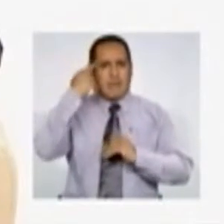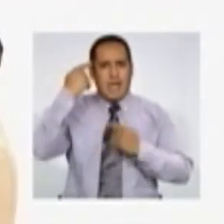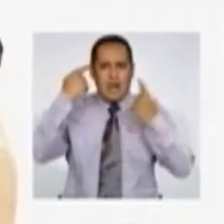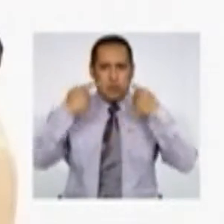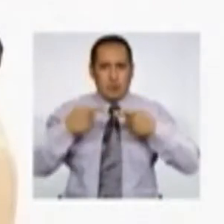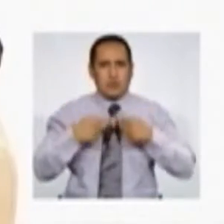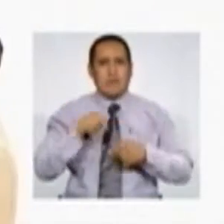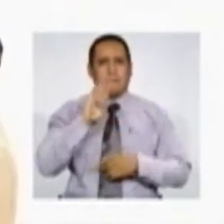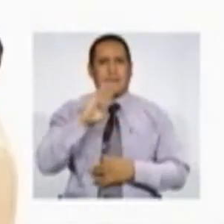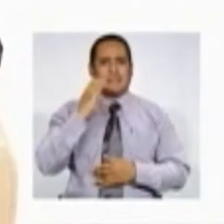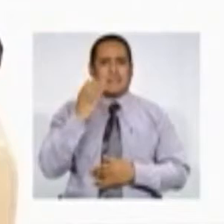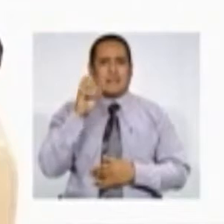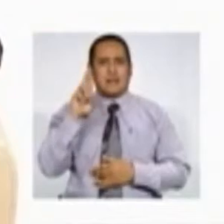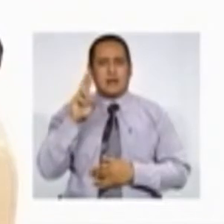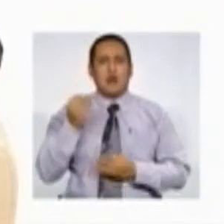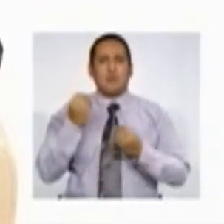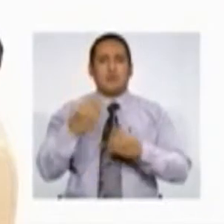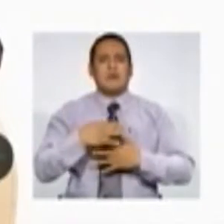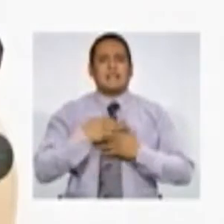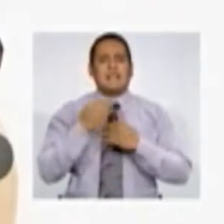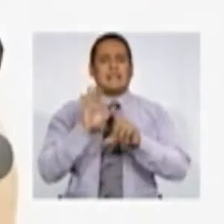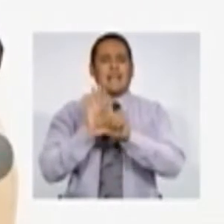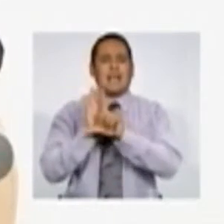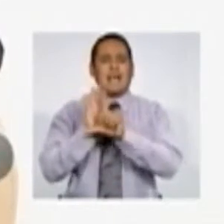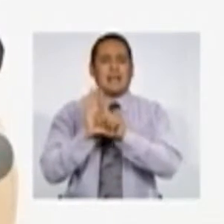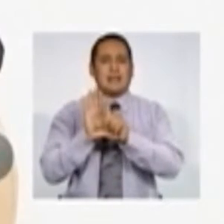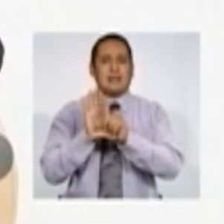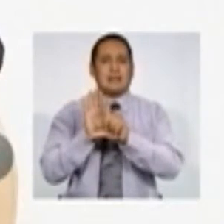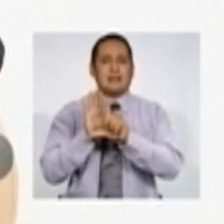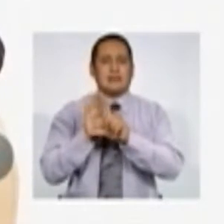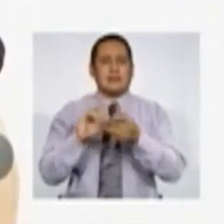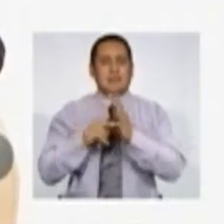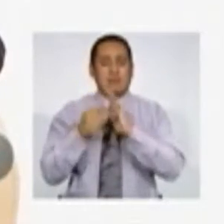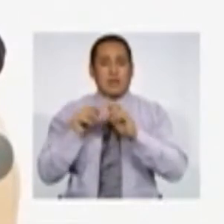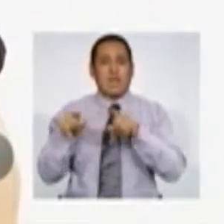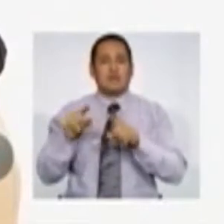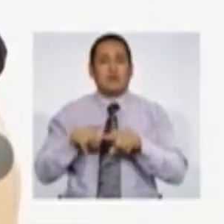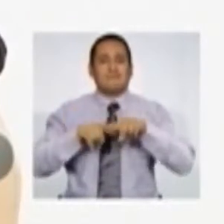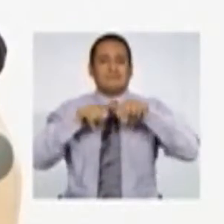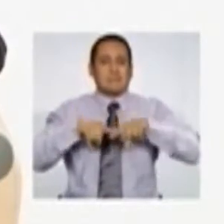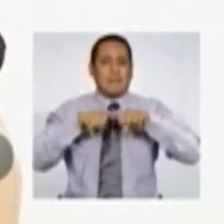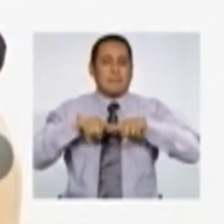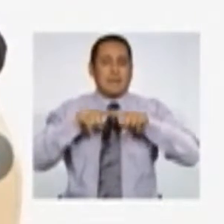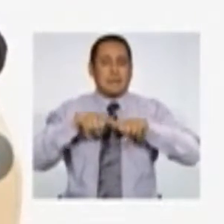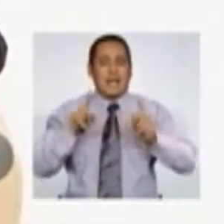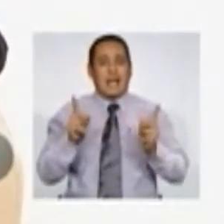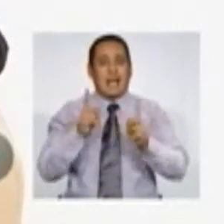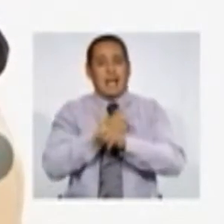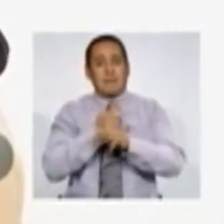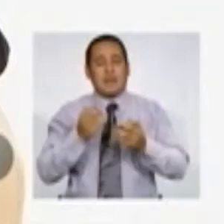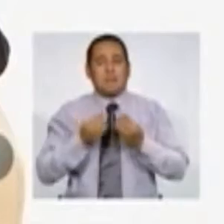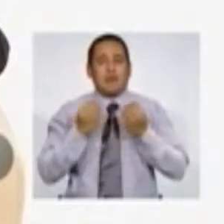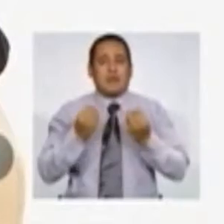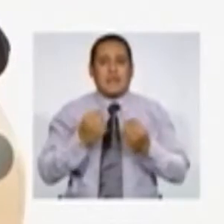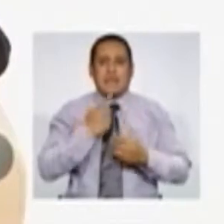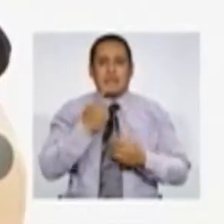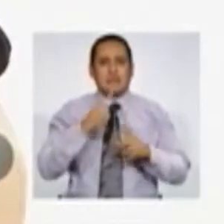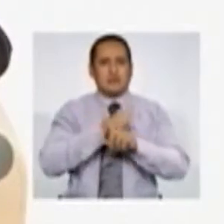el interés fijado por el Banco Central de Reserva como interés legal. ¿Qué es? Eso varía, ¿no? Pero es,